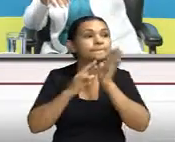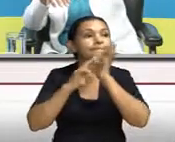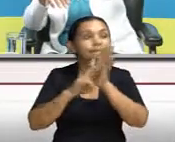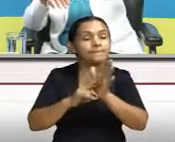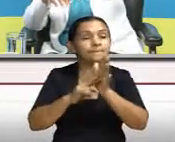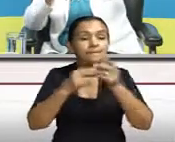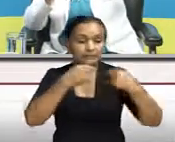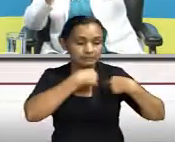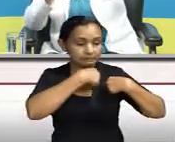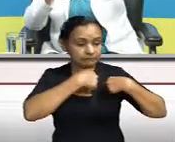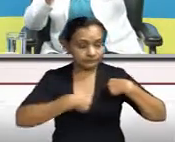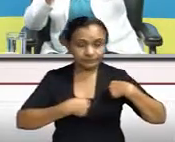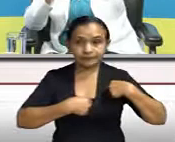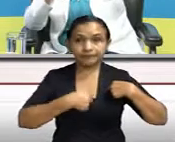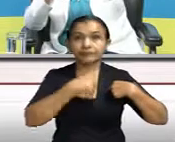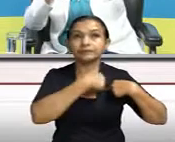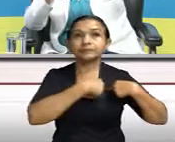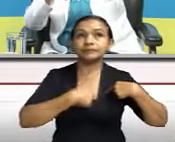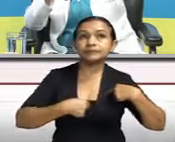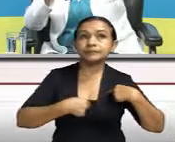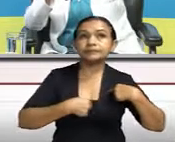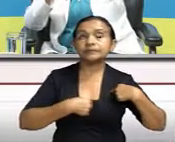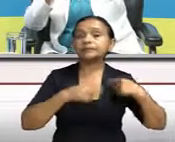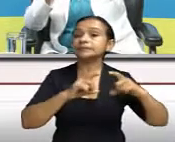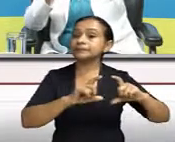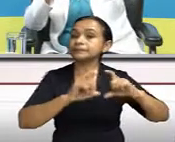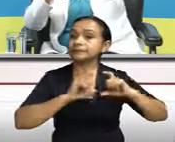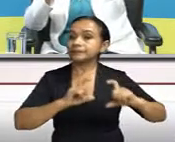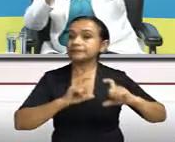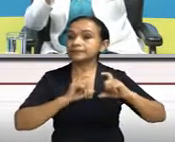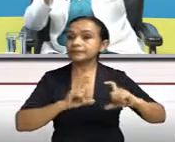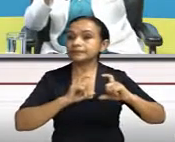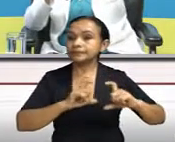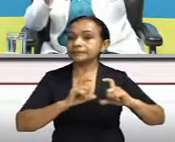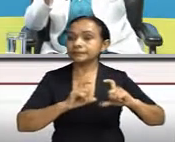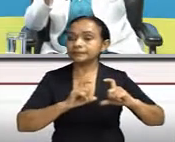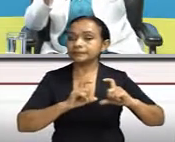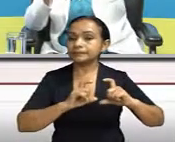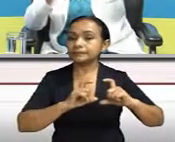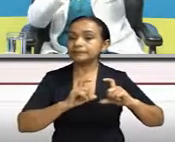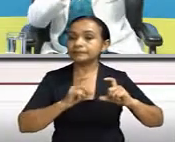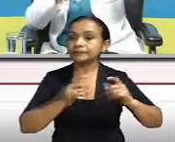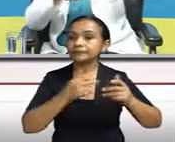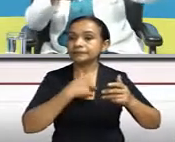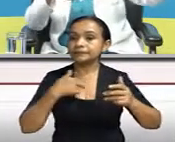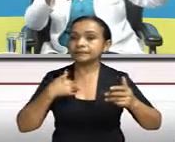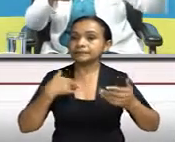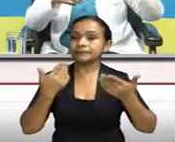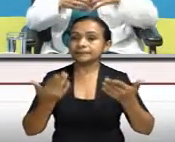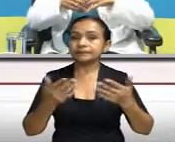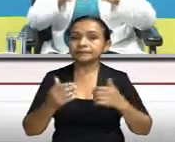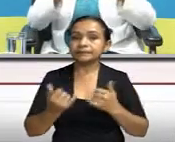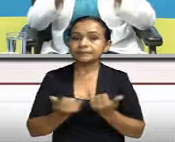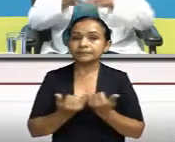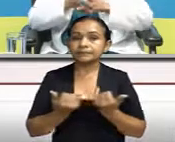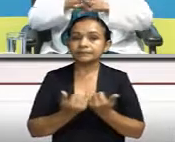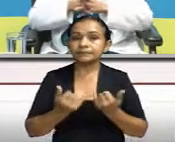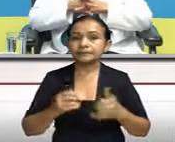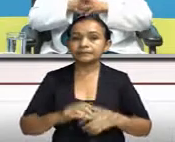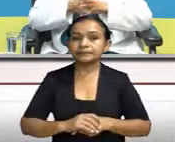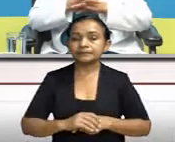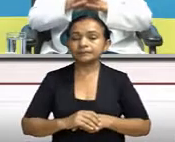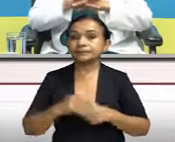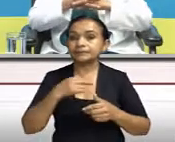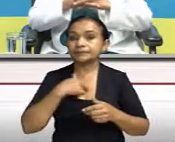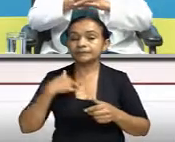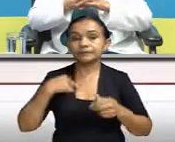la cirugía abierta, que es la cirugía de corazón, que son bypass coronario para desobstruir las arterias, pero ya... ¿Qué eso